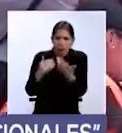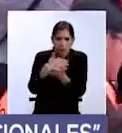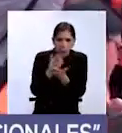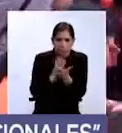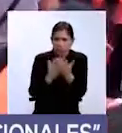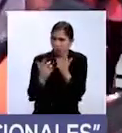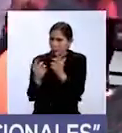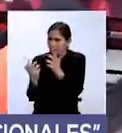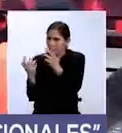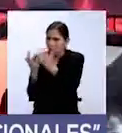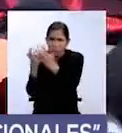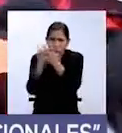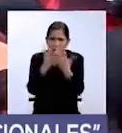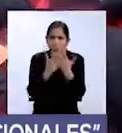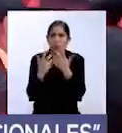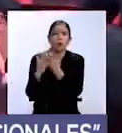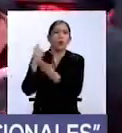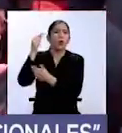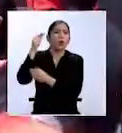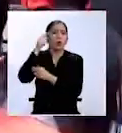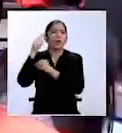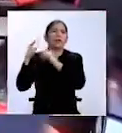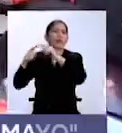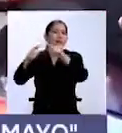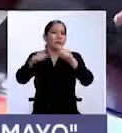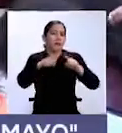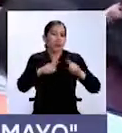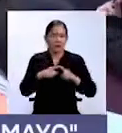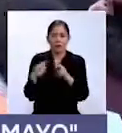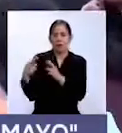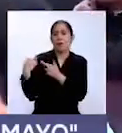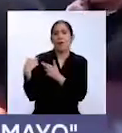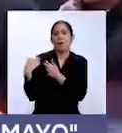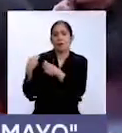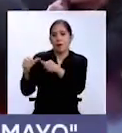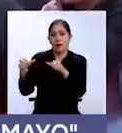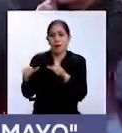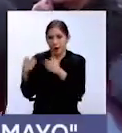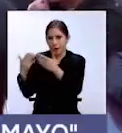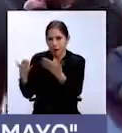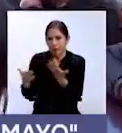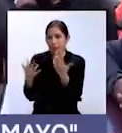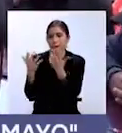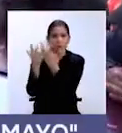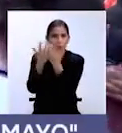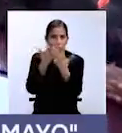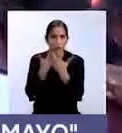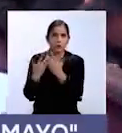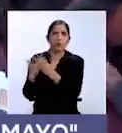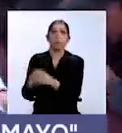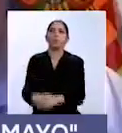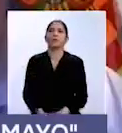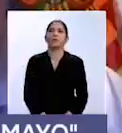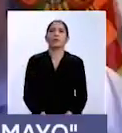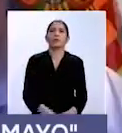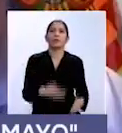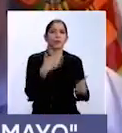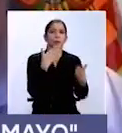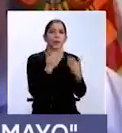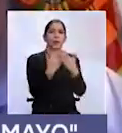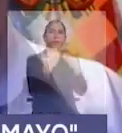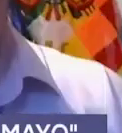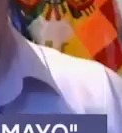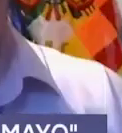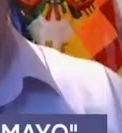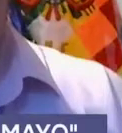entidades gubernamentales competentes en cada una de las diversas materias que se están abordando. Bien, muchísimas